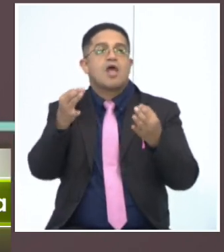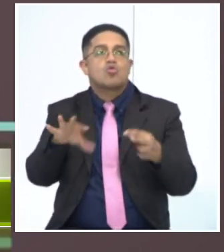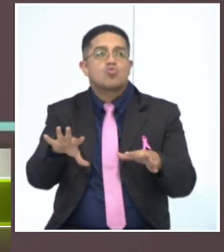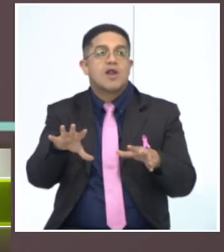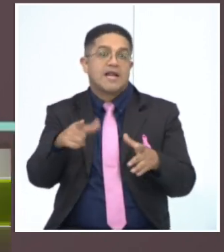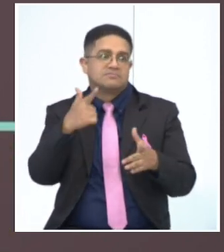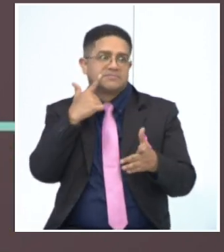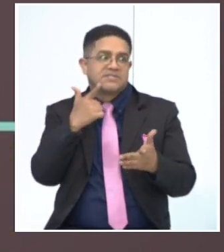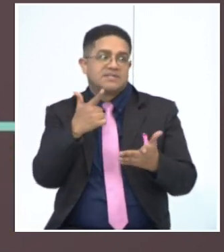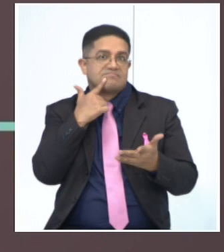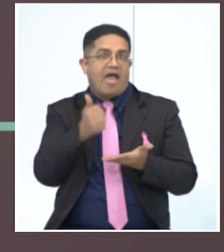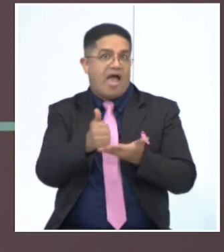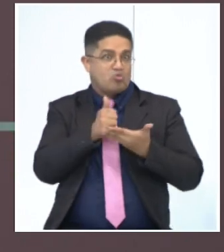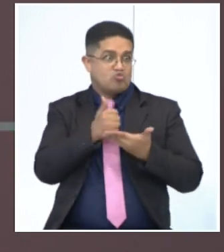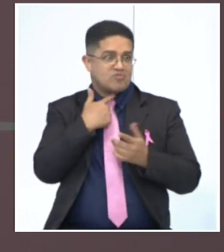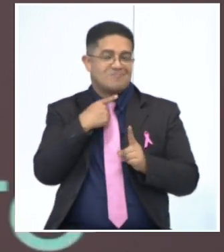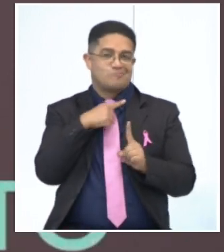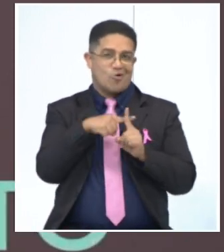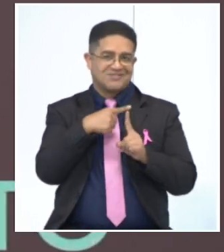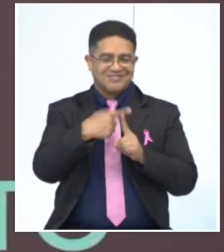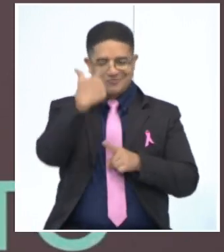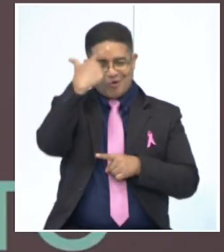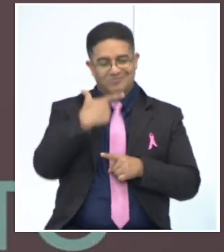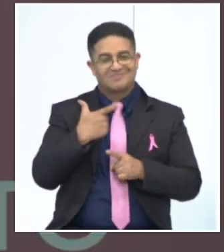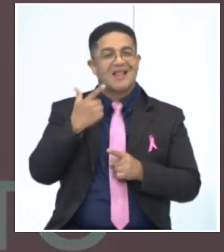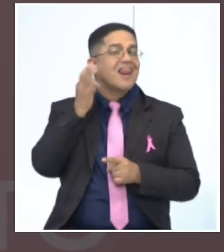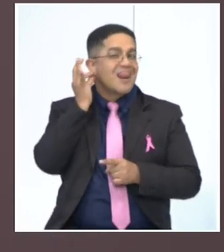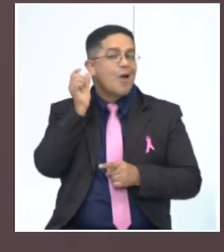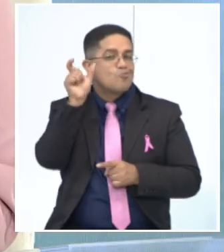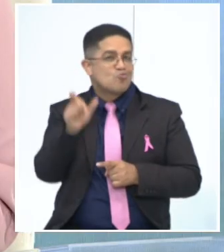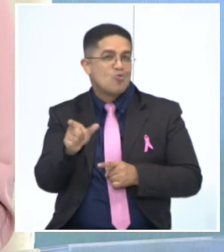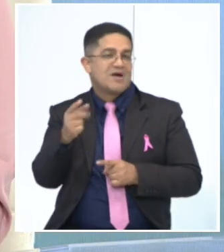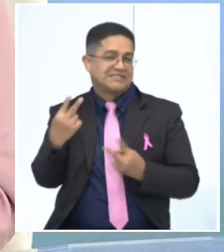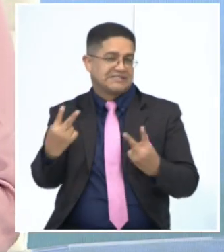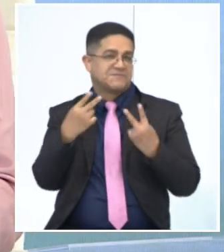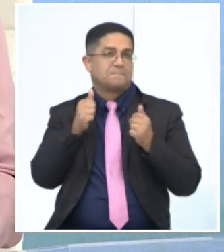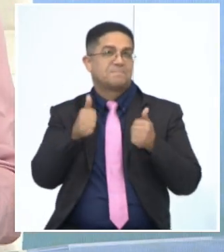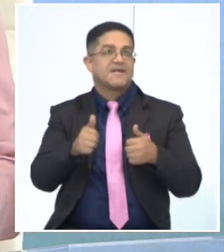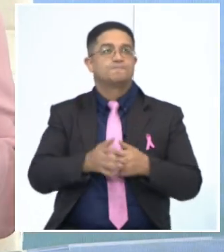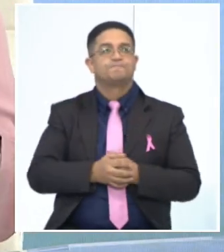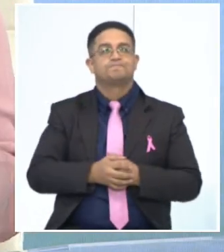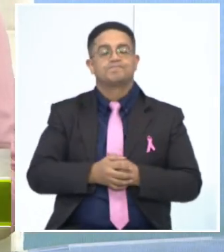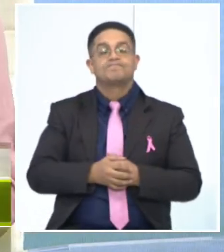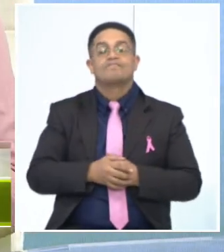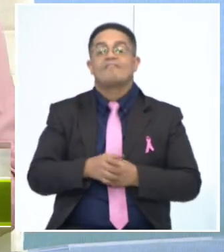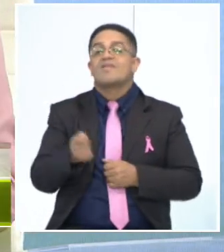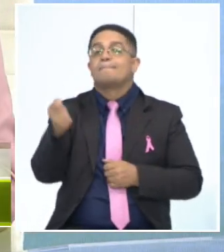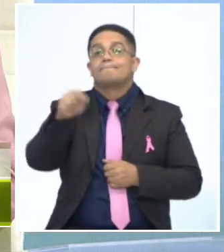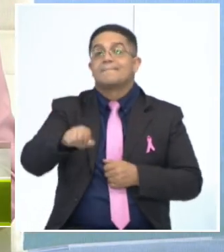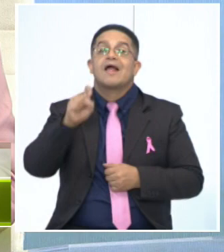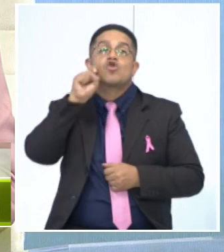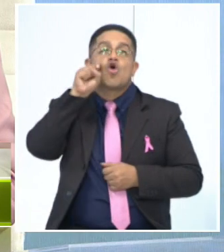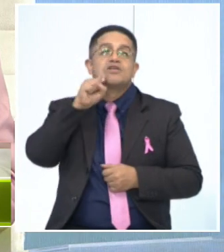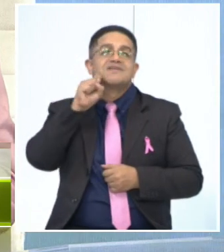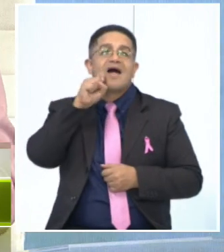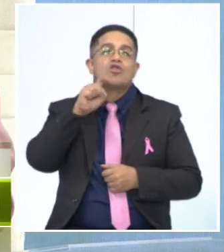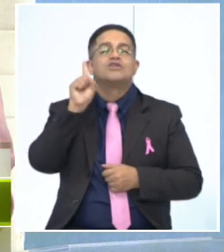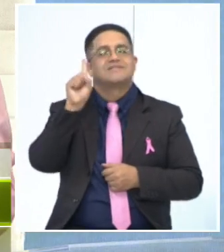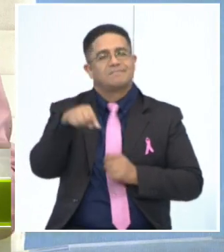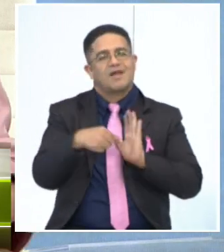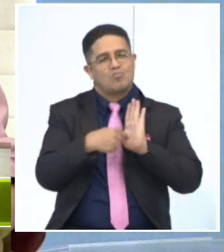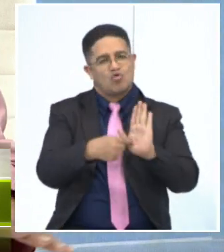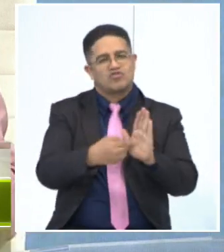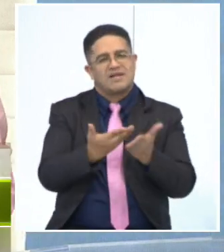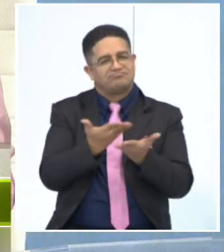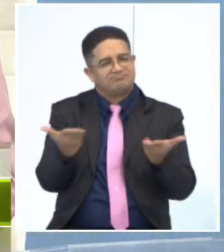impacto positivo en la autoestima y calidad de vida del paciente. Así es, en este mes rosa también queremos destacar la labor de todos